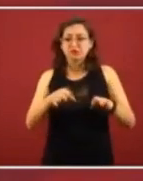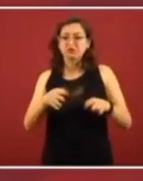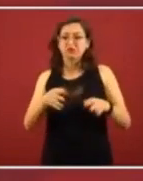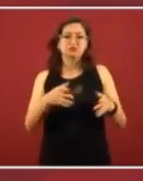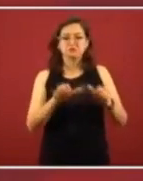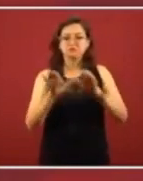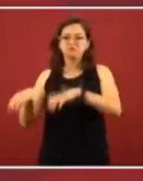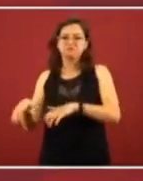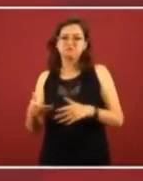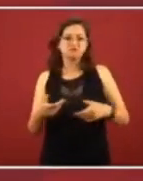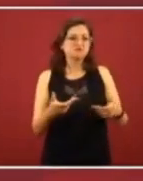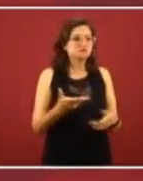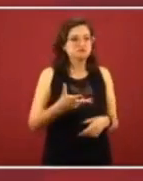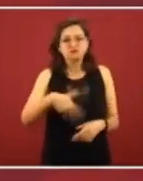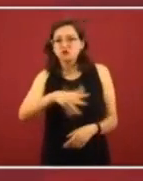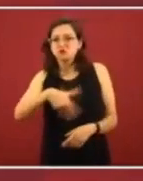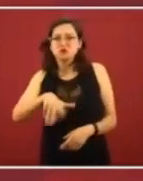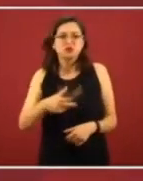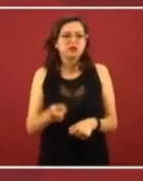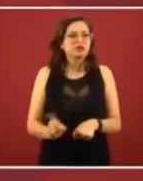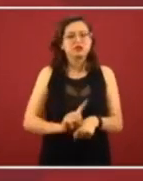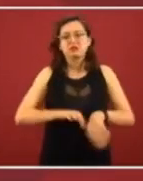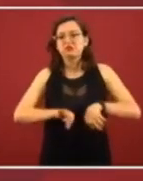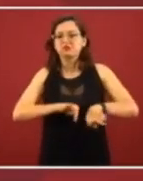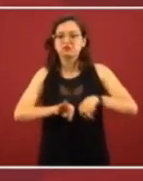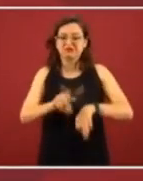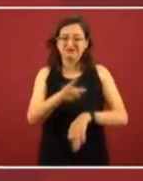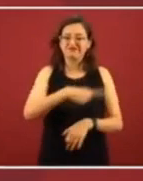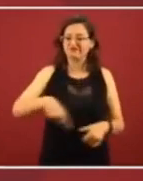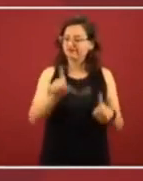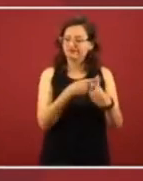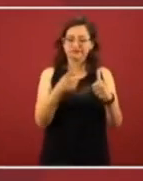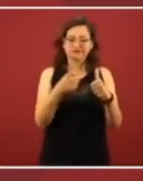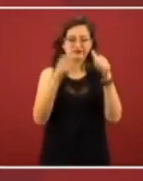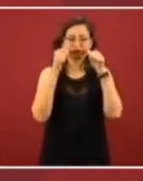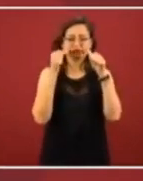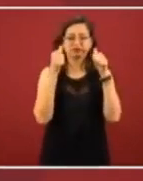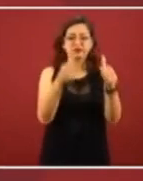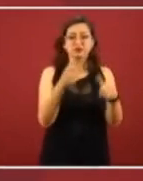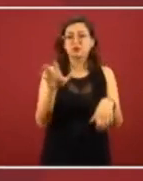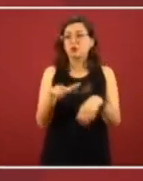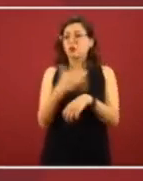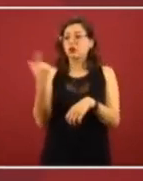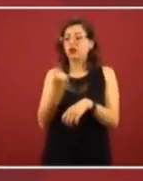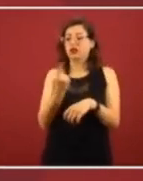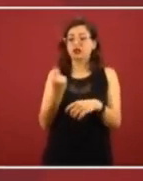los que se buscan la vida como pueden, que al paralizarse la economía